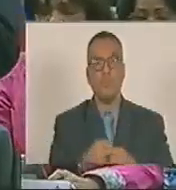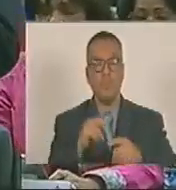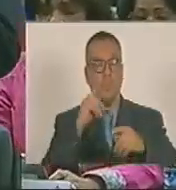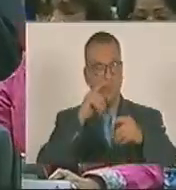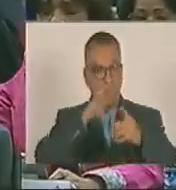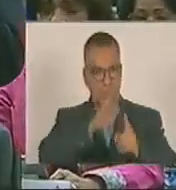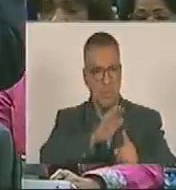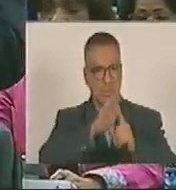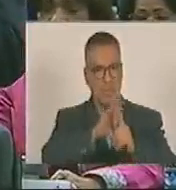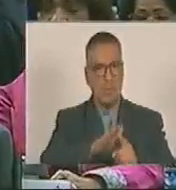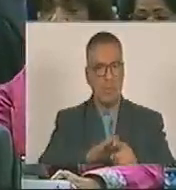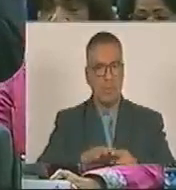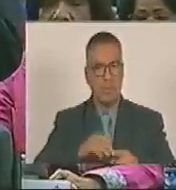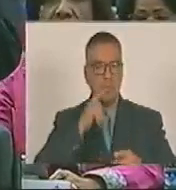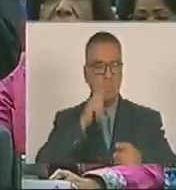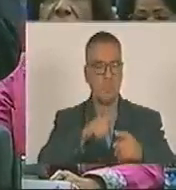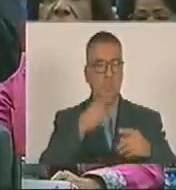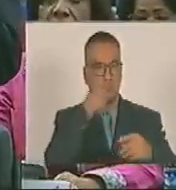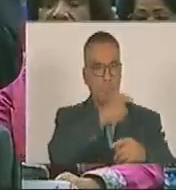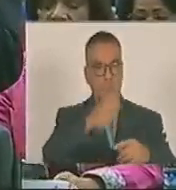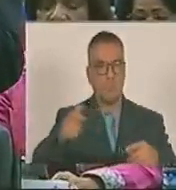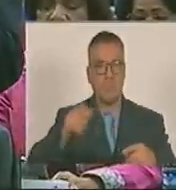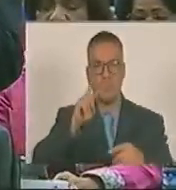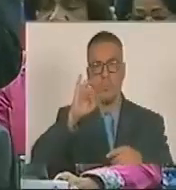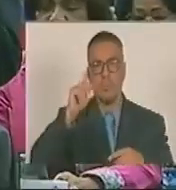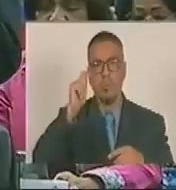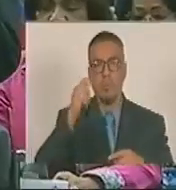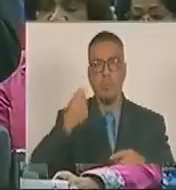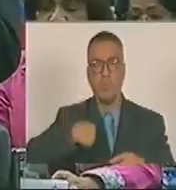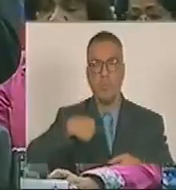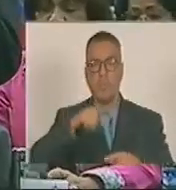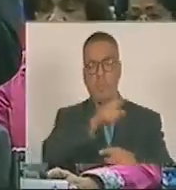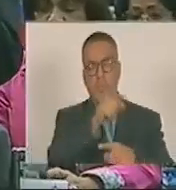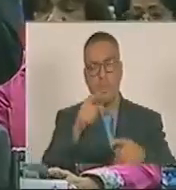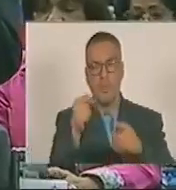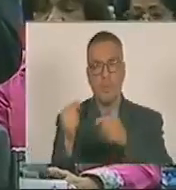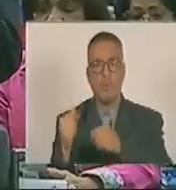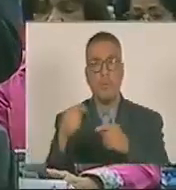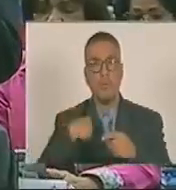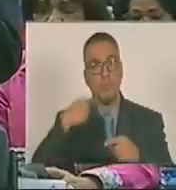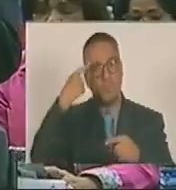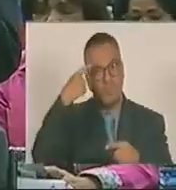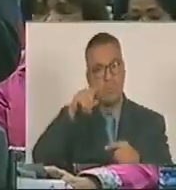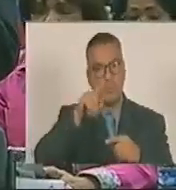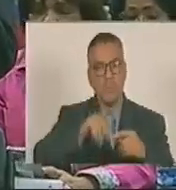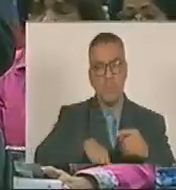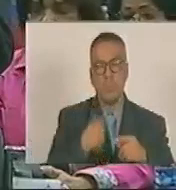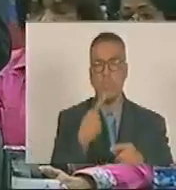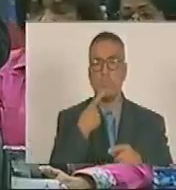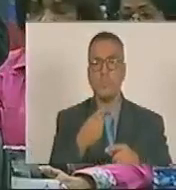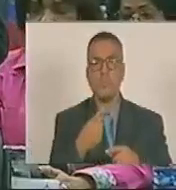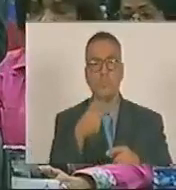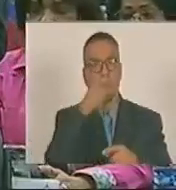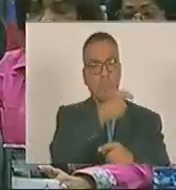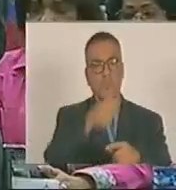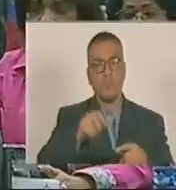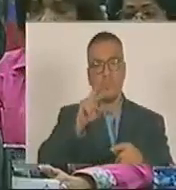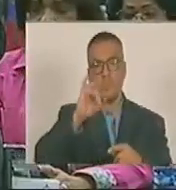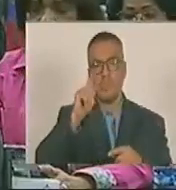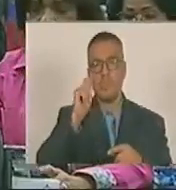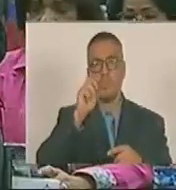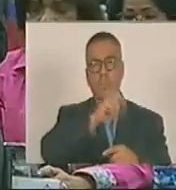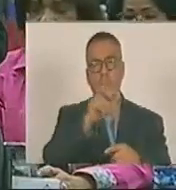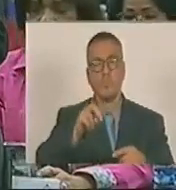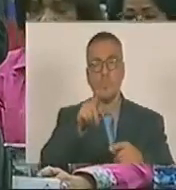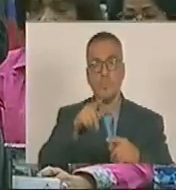coercitivas, extorsivas contra el pueblo de Vietnam, contra su economía, y aún así podemos decir que el pueblo vietnamita también